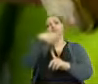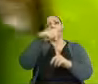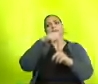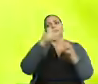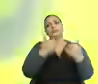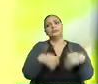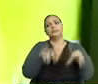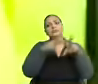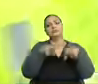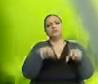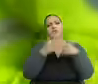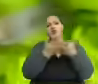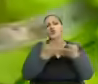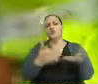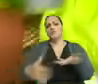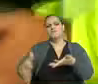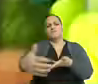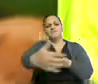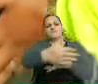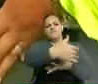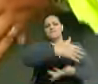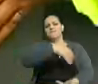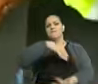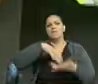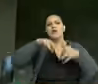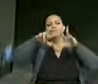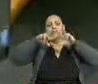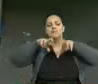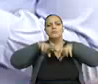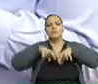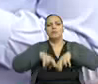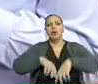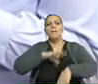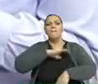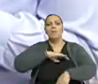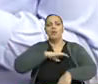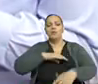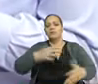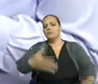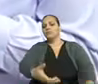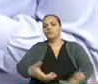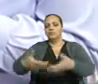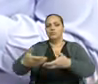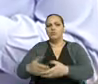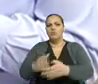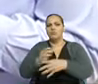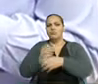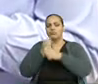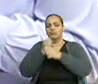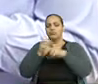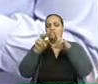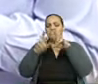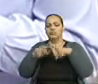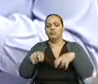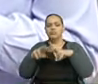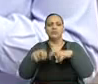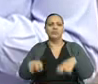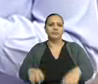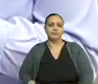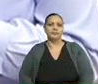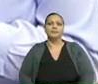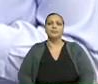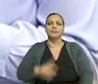patrulleros hasta la Policía Judicial y se encuentra en cadena de custodia. Además del allanamiento en la Prefectura del Guayas, la Fiscalía hizo